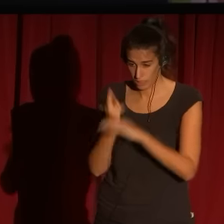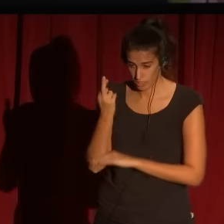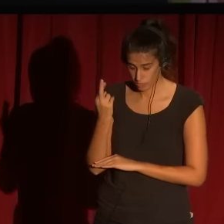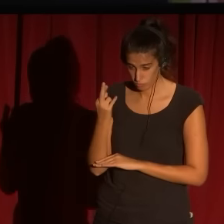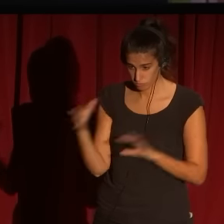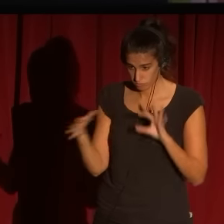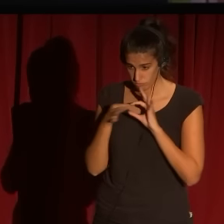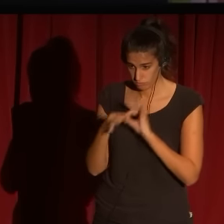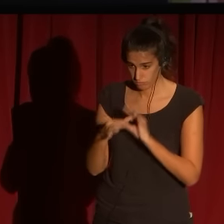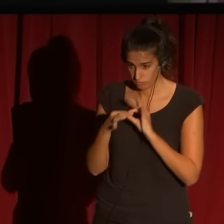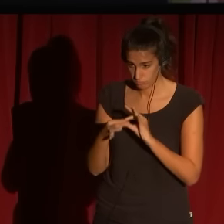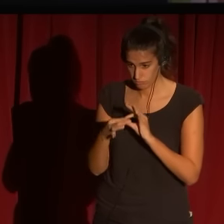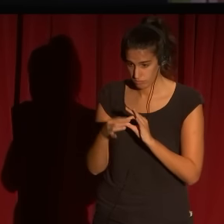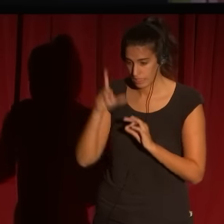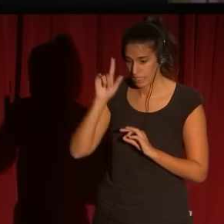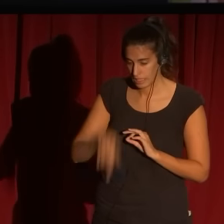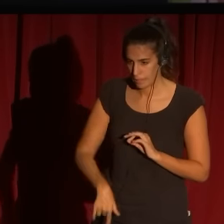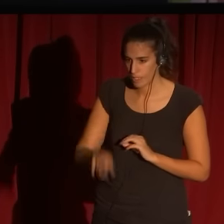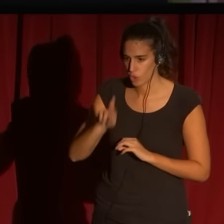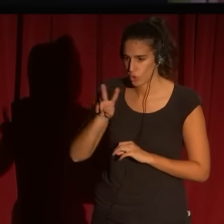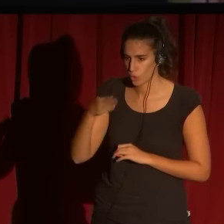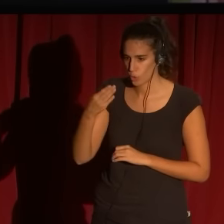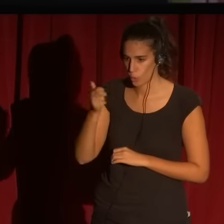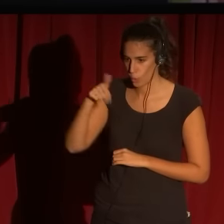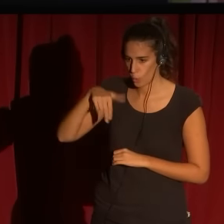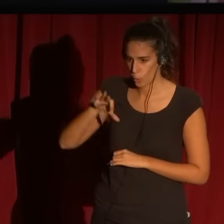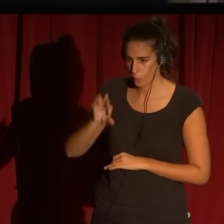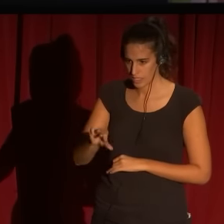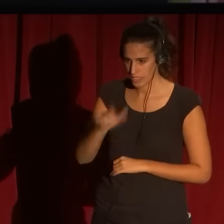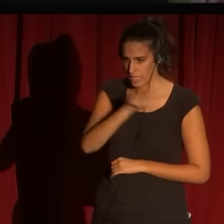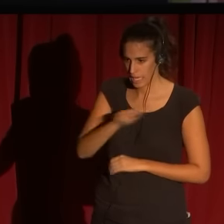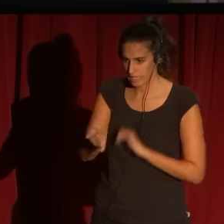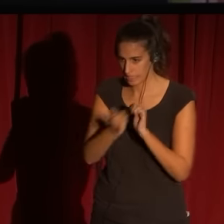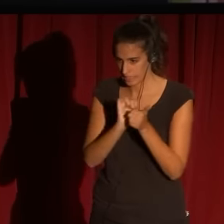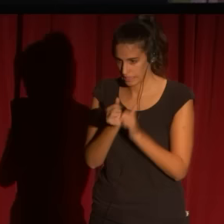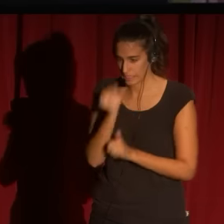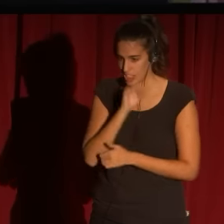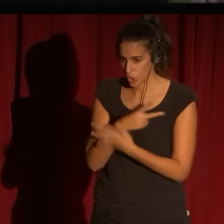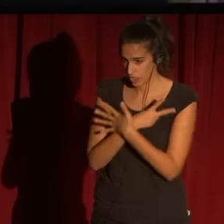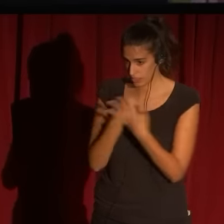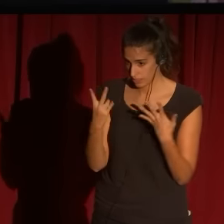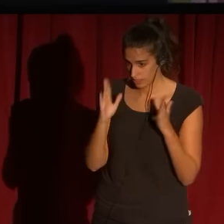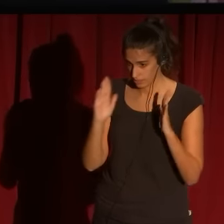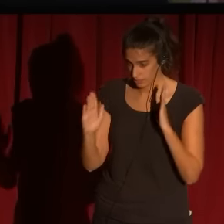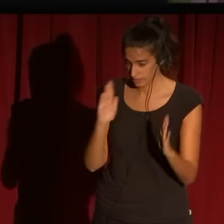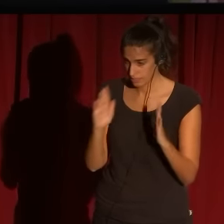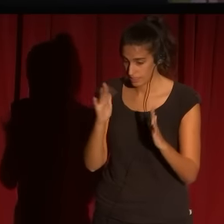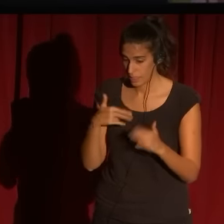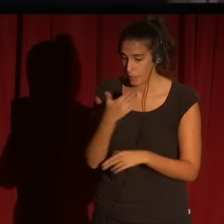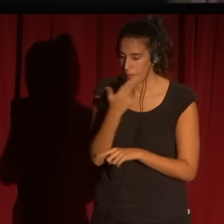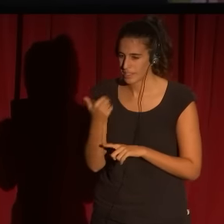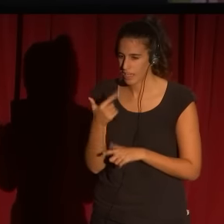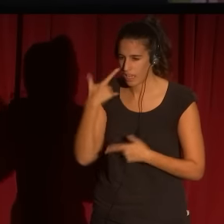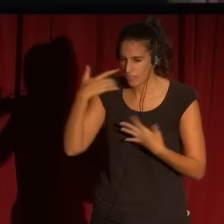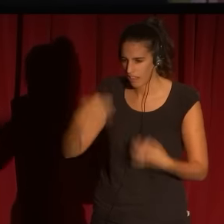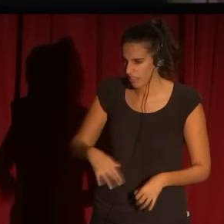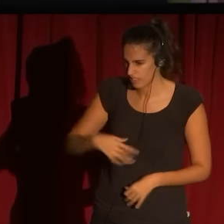muy insistentemente muy enfáticamente rubens y toda la gente que pinta como él en el 17 también para ellos pintar la realidad lo que nos rodea es